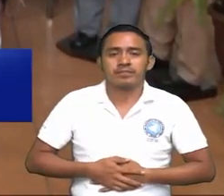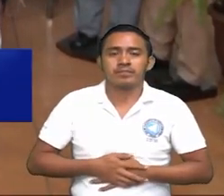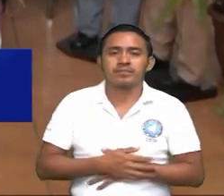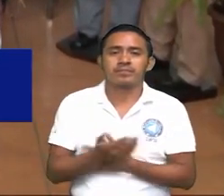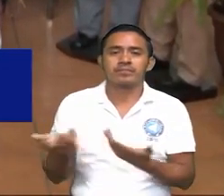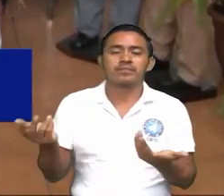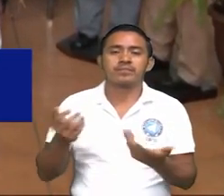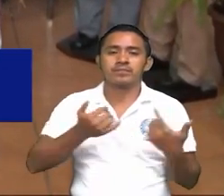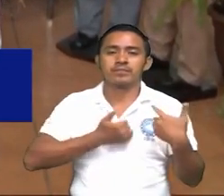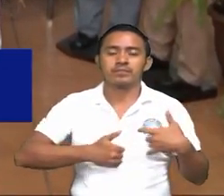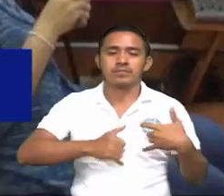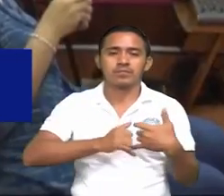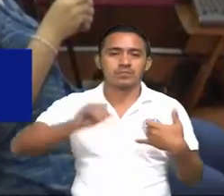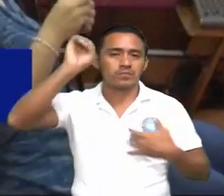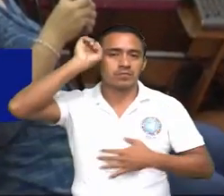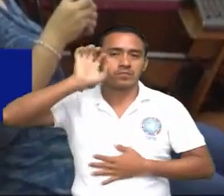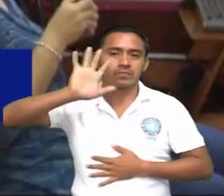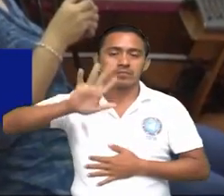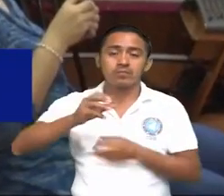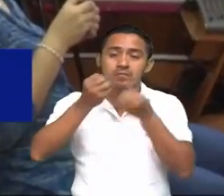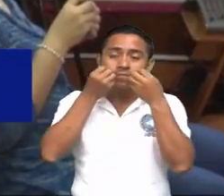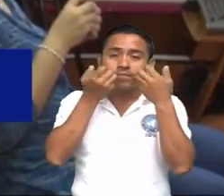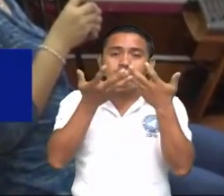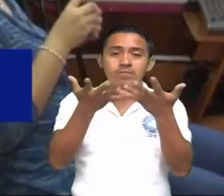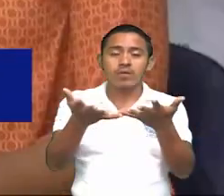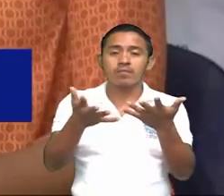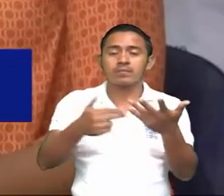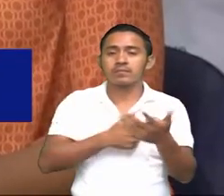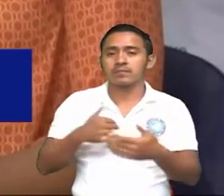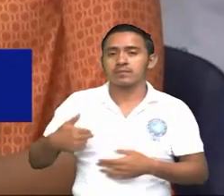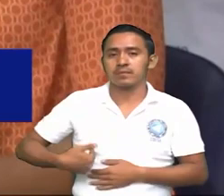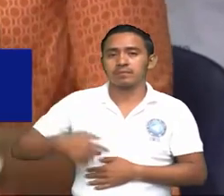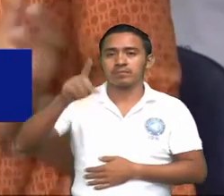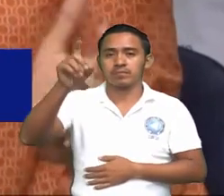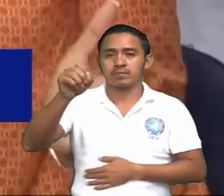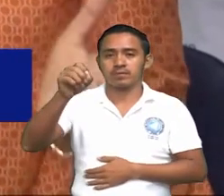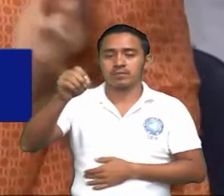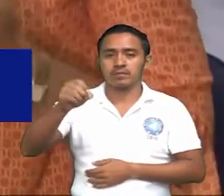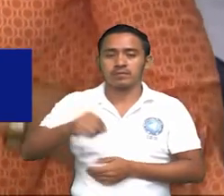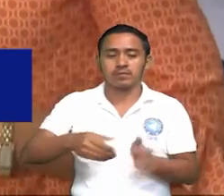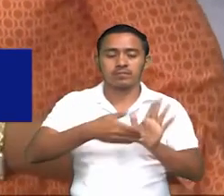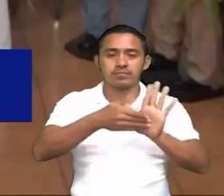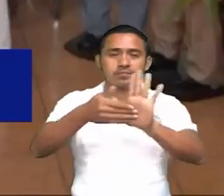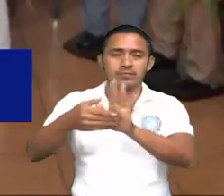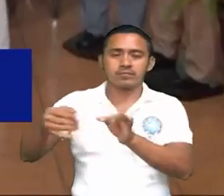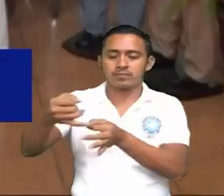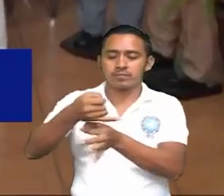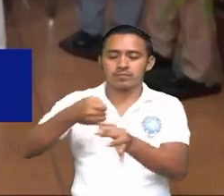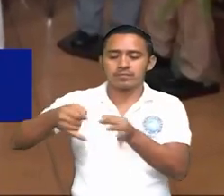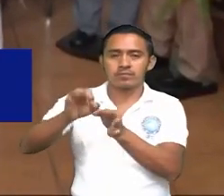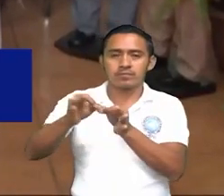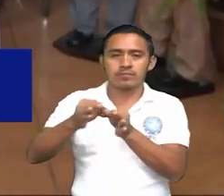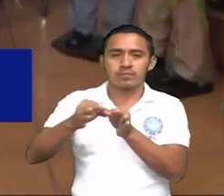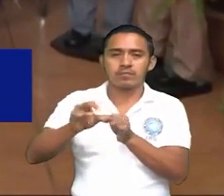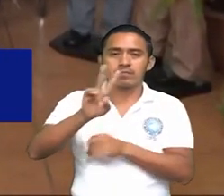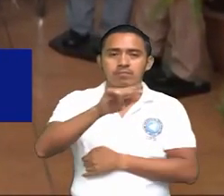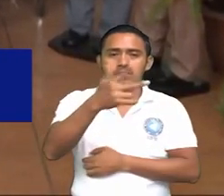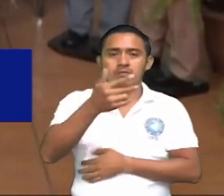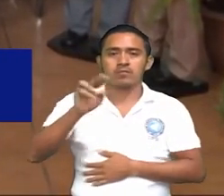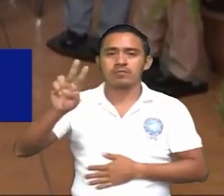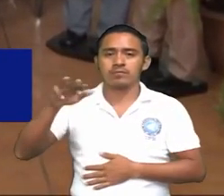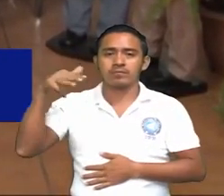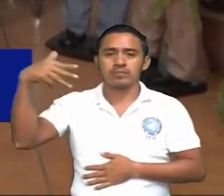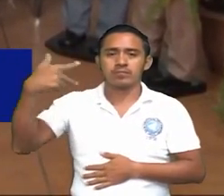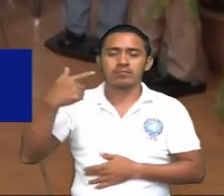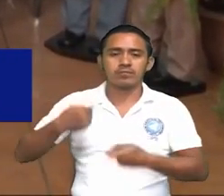Instituto Nicaragüense de Turismo anuncia la realización de la décima edición de la Expo Ometepe los días 28 y 29